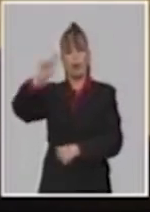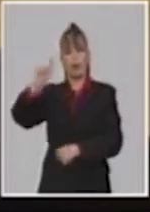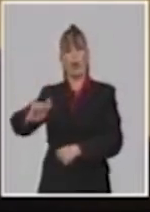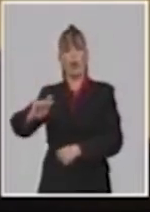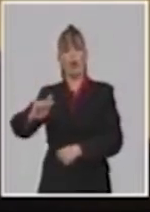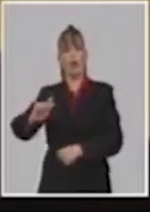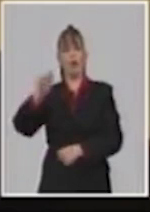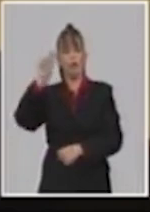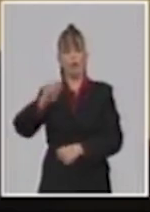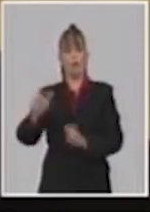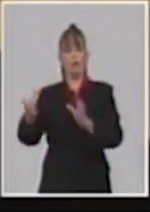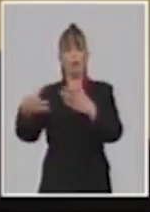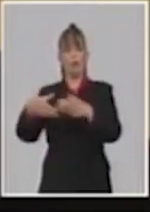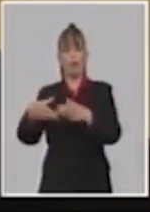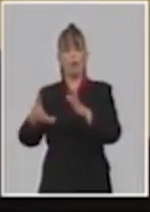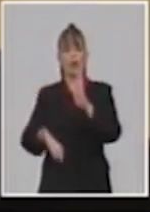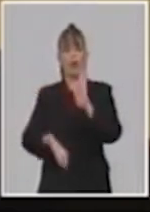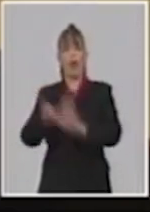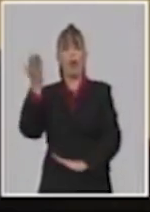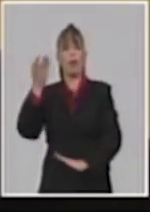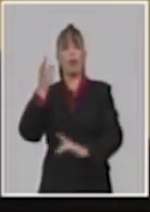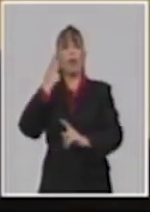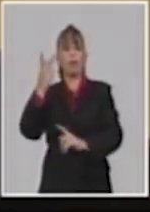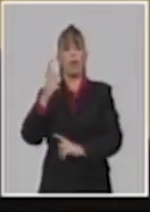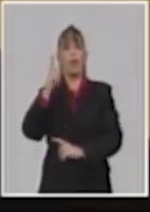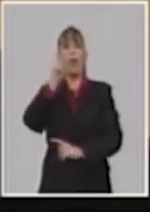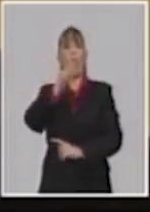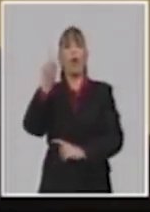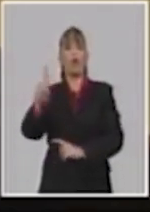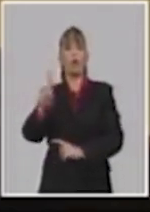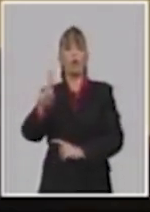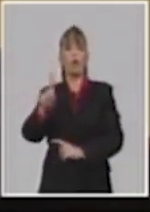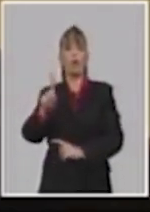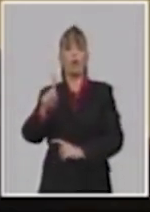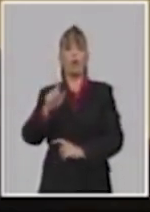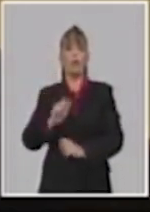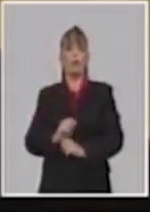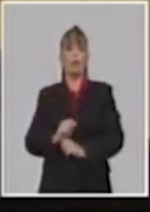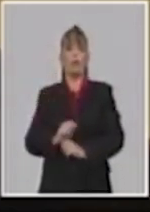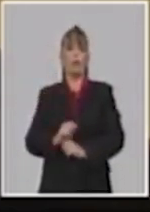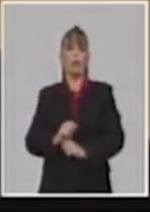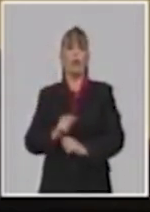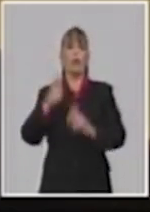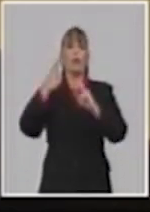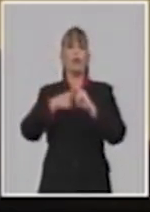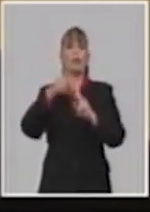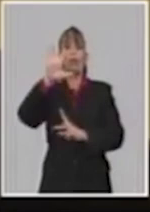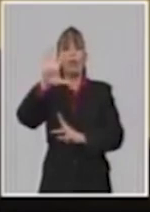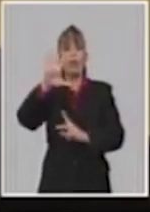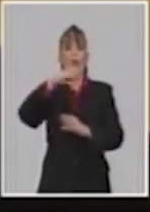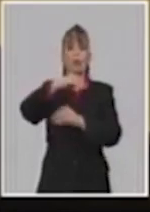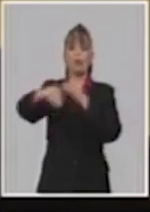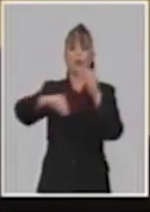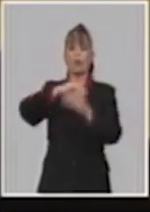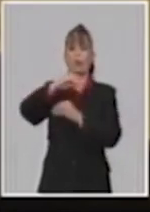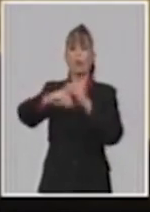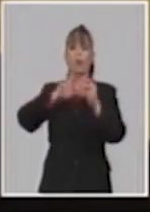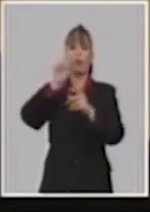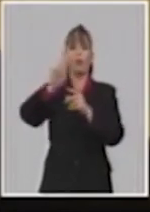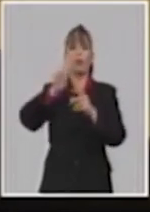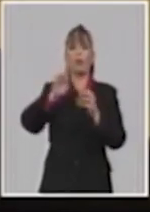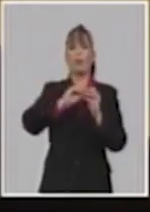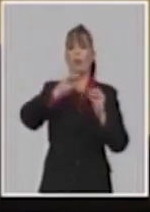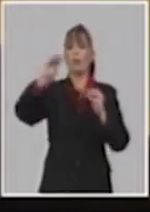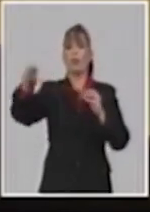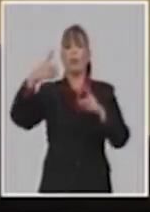de ellos han sido egresados vivos 11 pacientes y 5 han tenido que ser trasladados a las terapias del hospital por